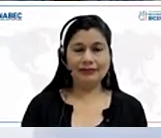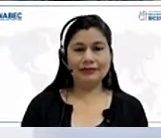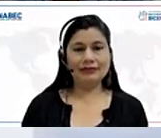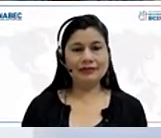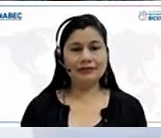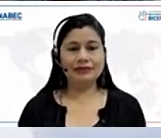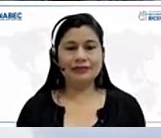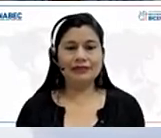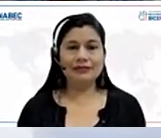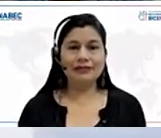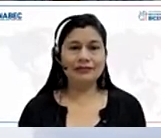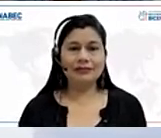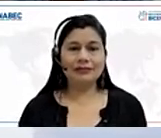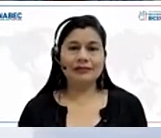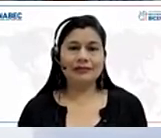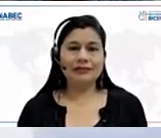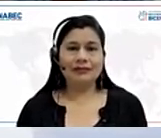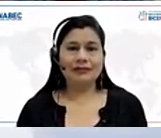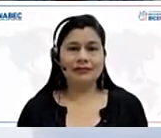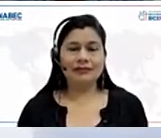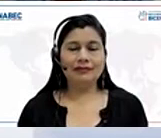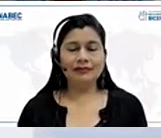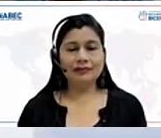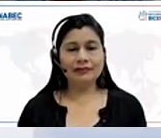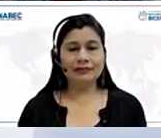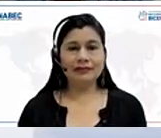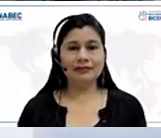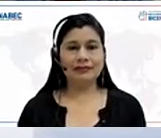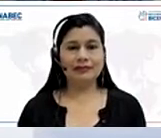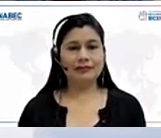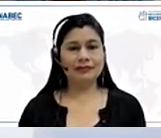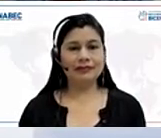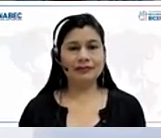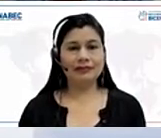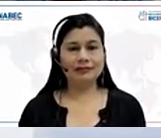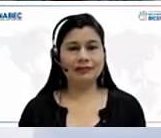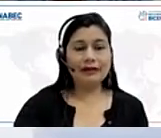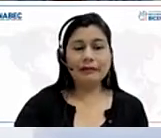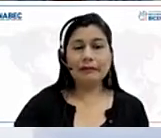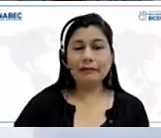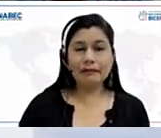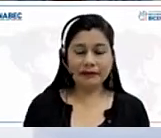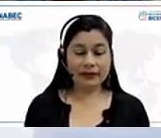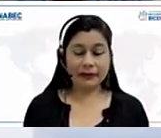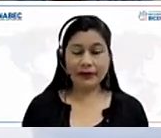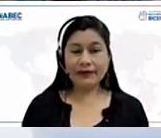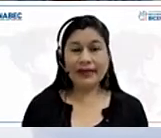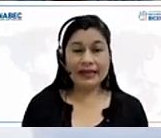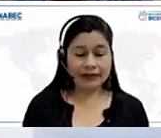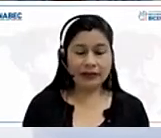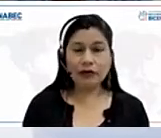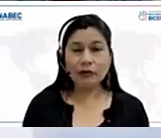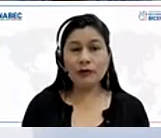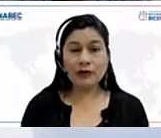el objetivo de que el estudiante pueda venir de vuelta al Perú y aplicar lo aprendido. Perfecto.